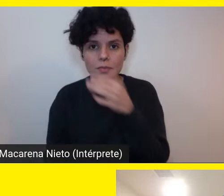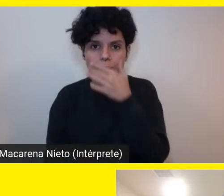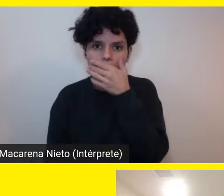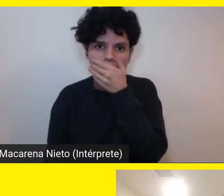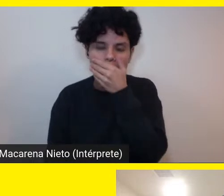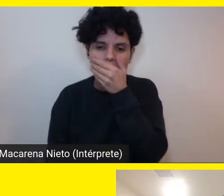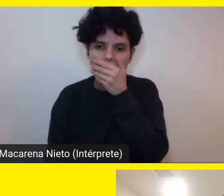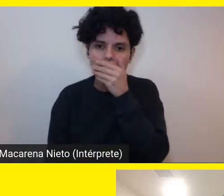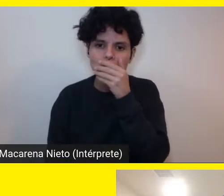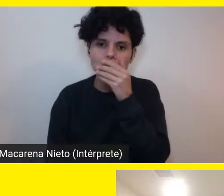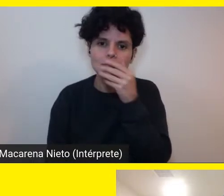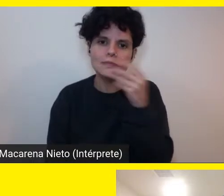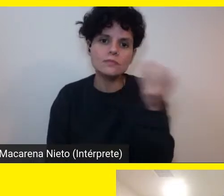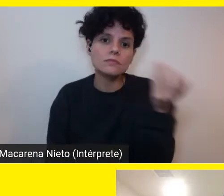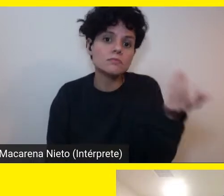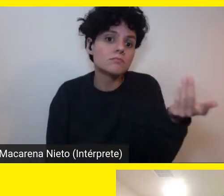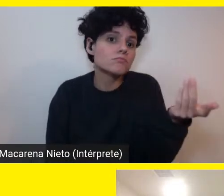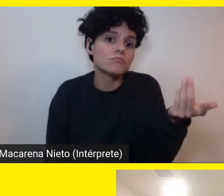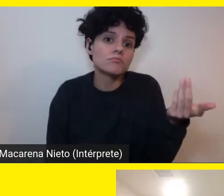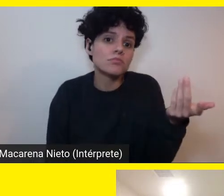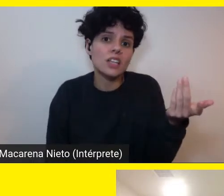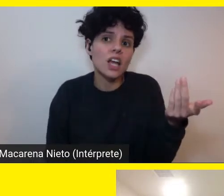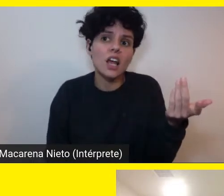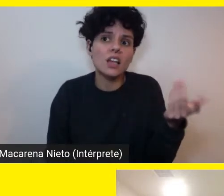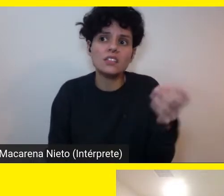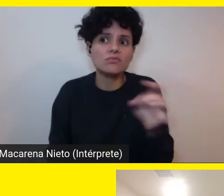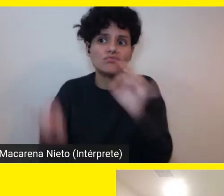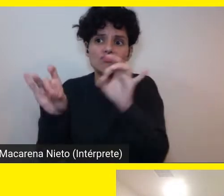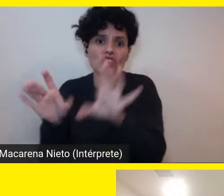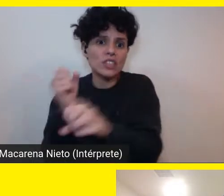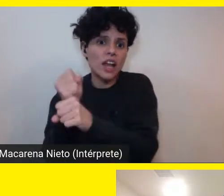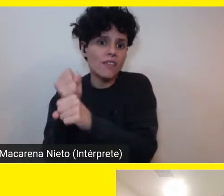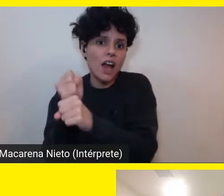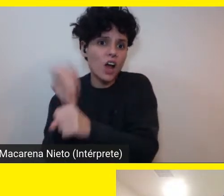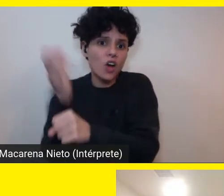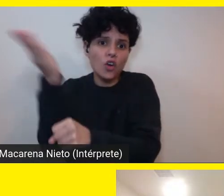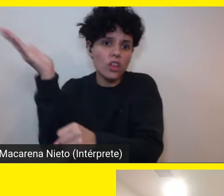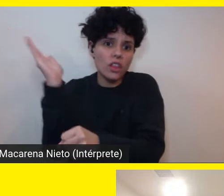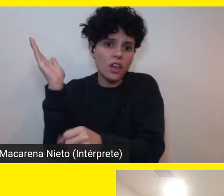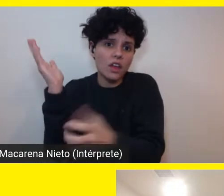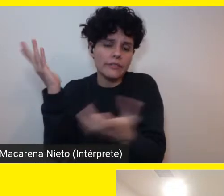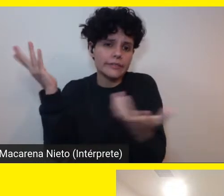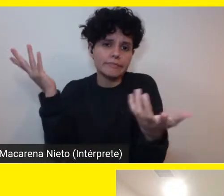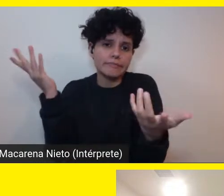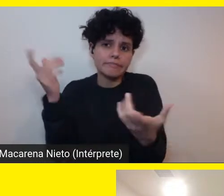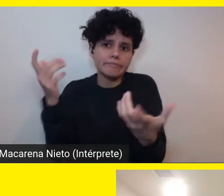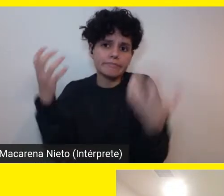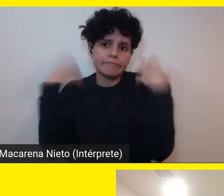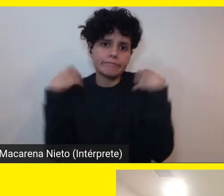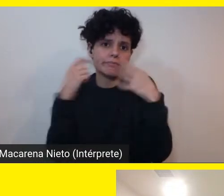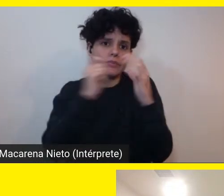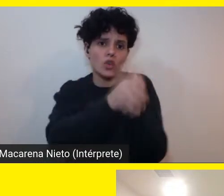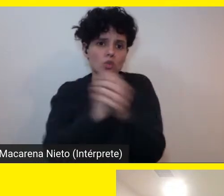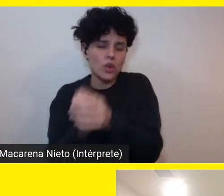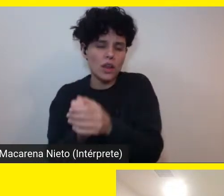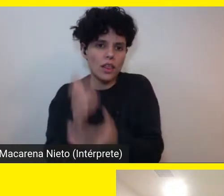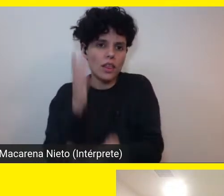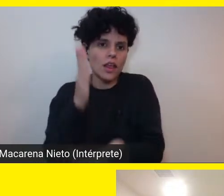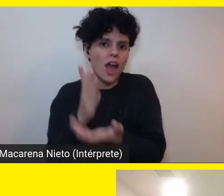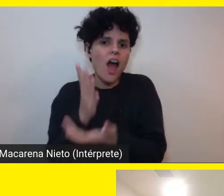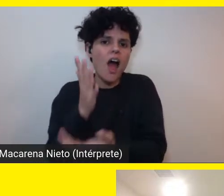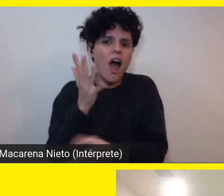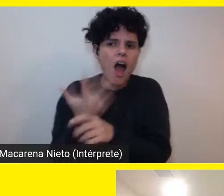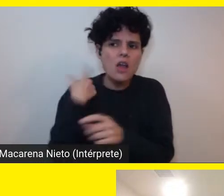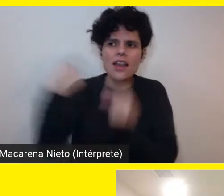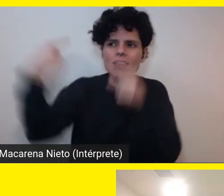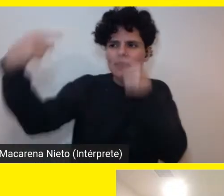hacer la pega que tiene que hacer el torturador, destruir al enemigo interno. Destruir al enemigo interno, en el caso